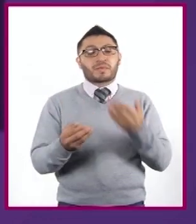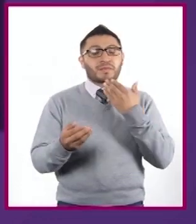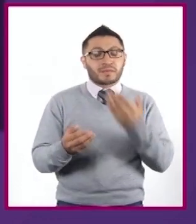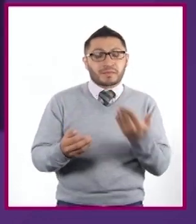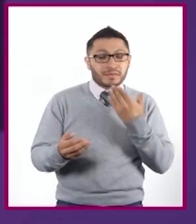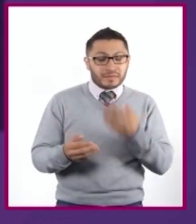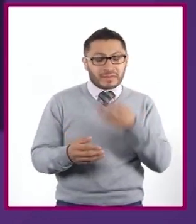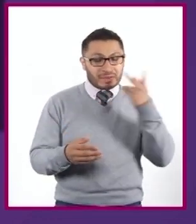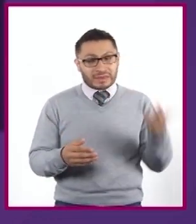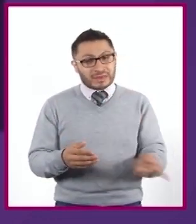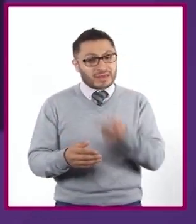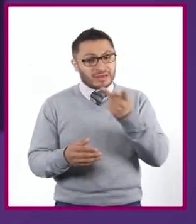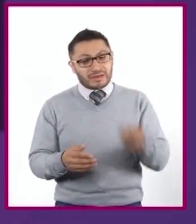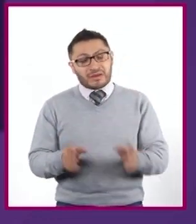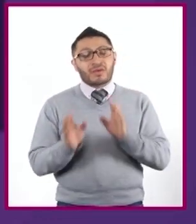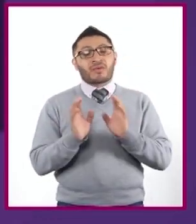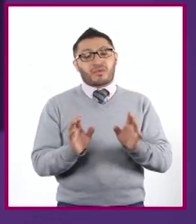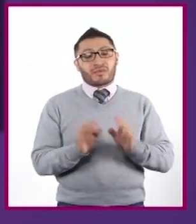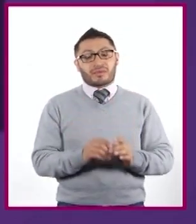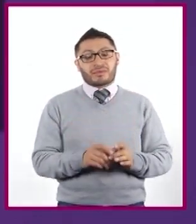serie de preguntas.